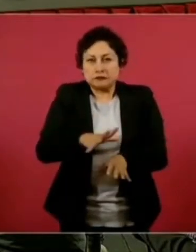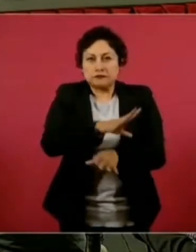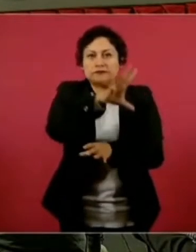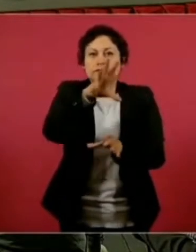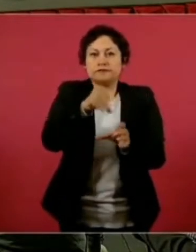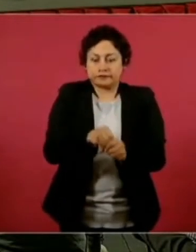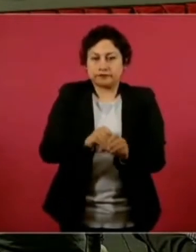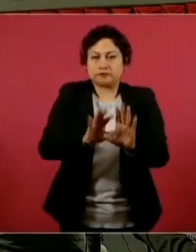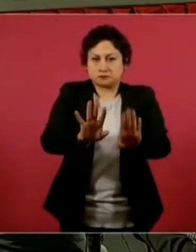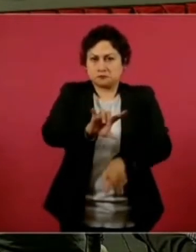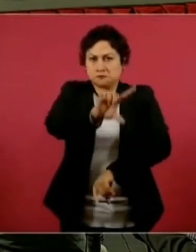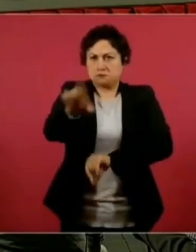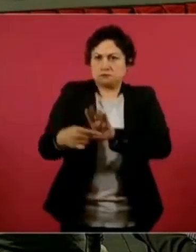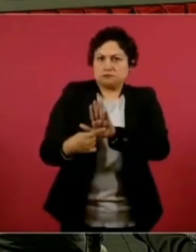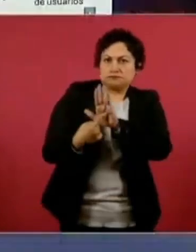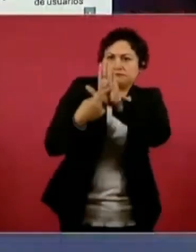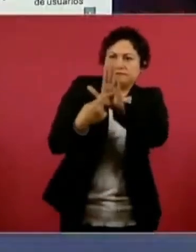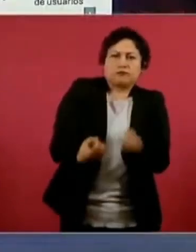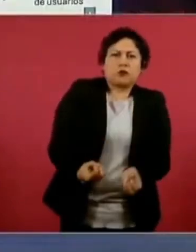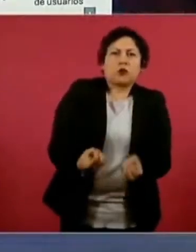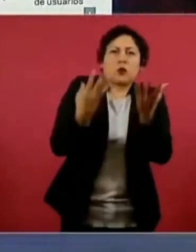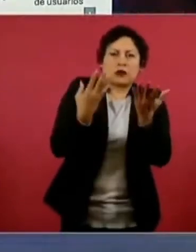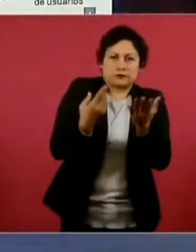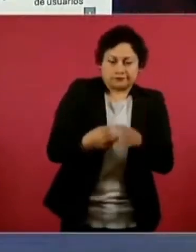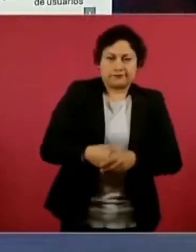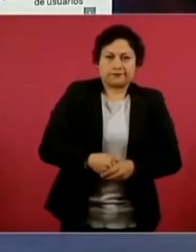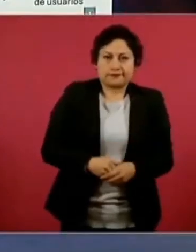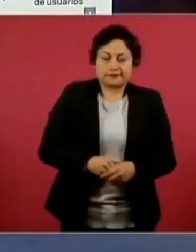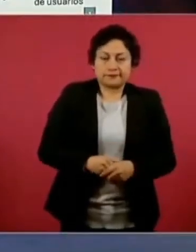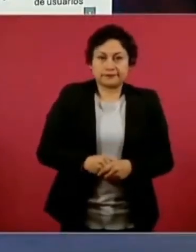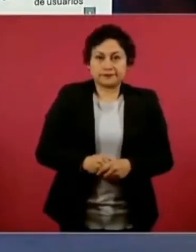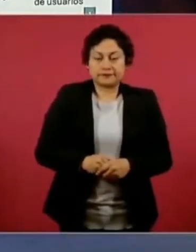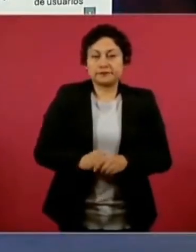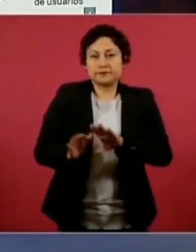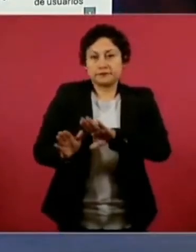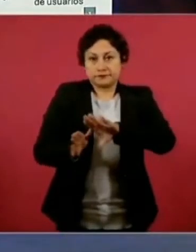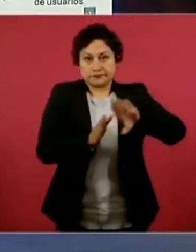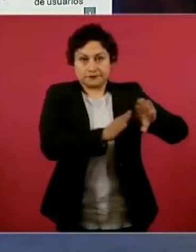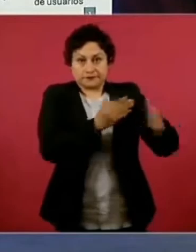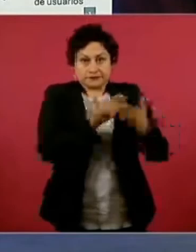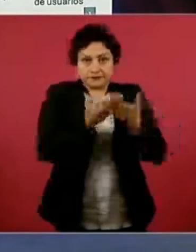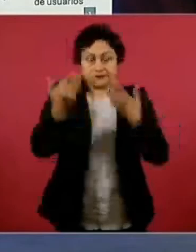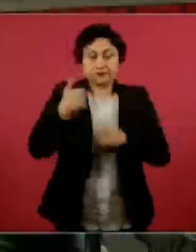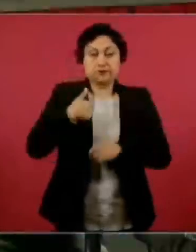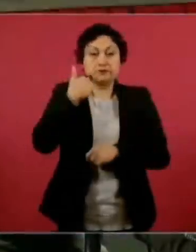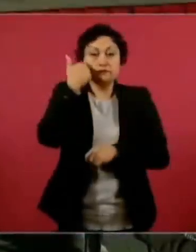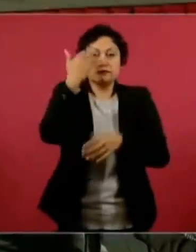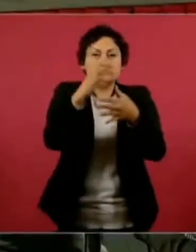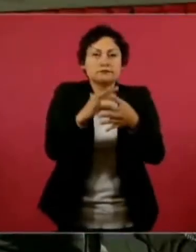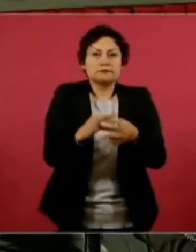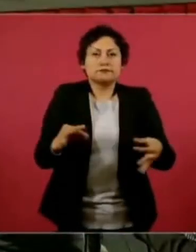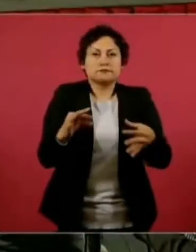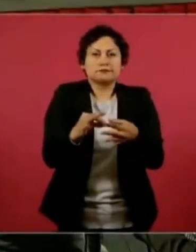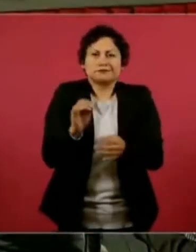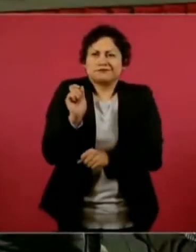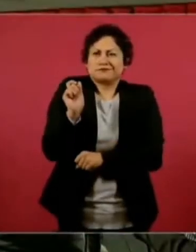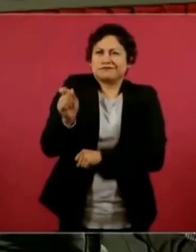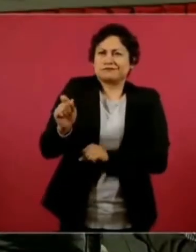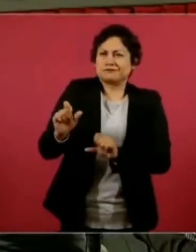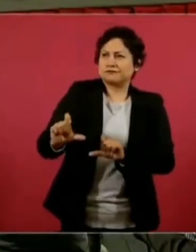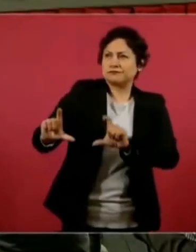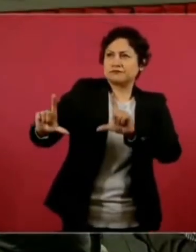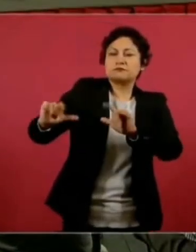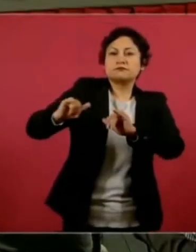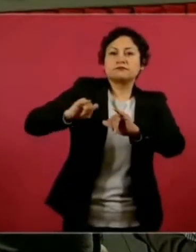tiene acceso a este servicio de energía eléctrica. Ahora bien, me gustaría detallar un poco lo que se ve en este mapa. Hay